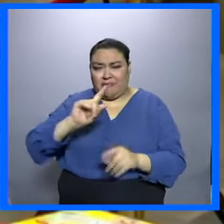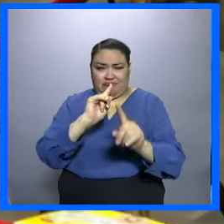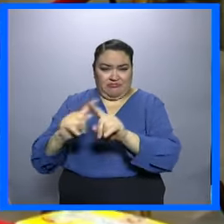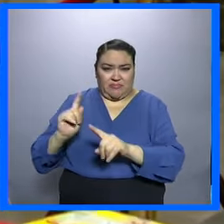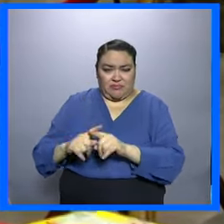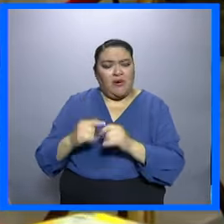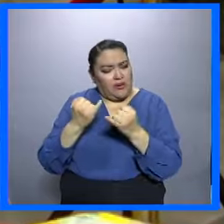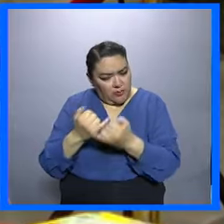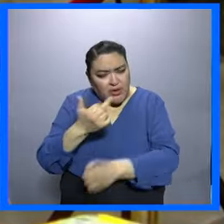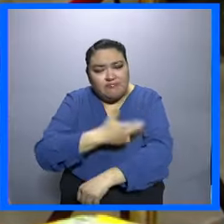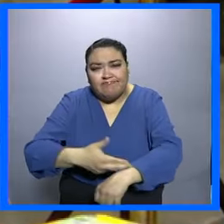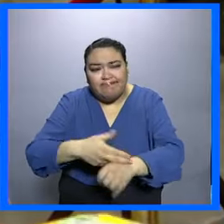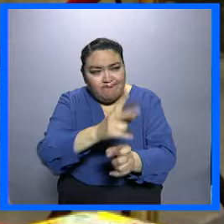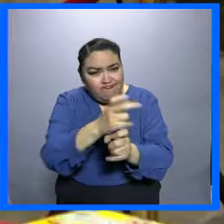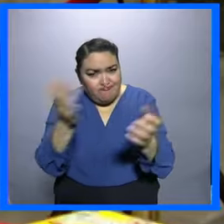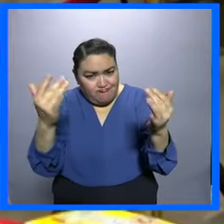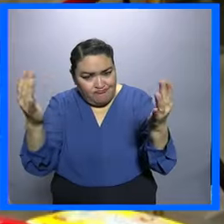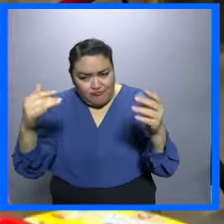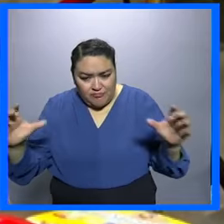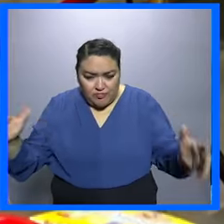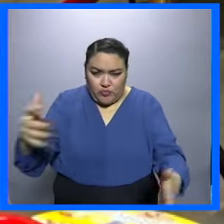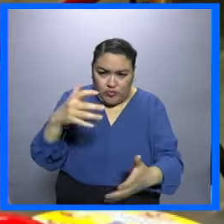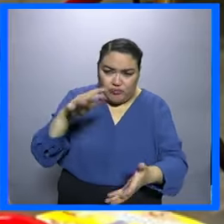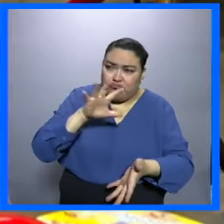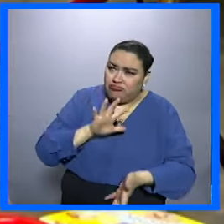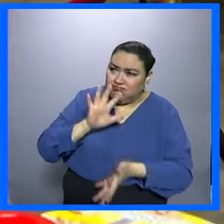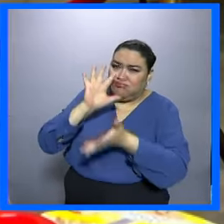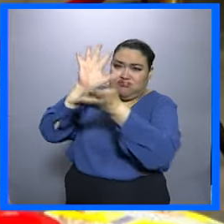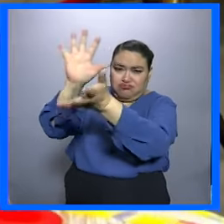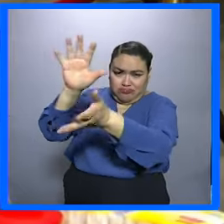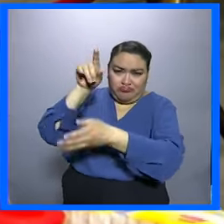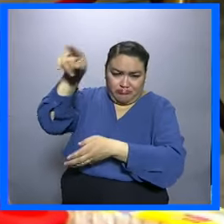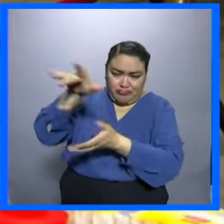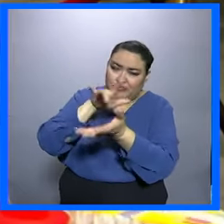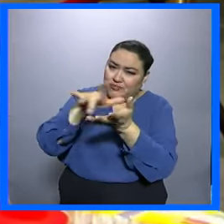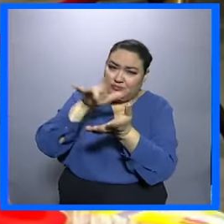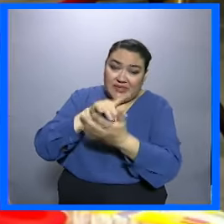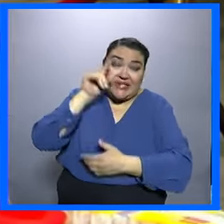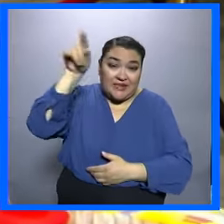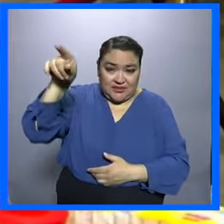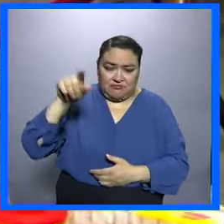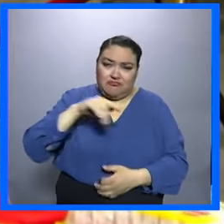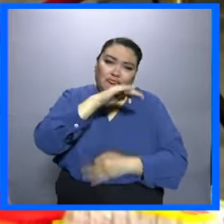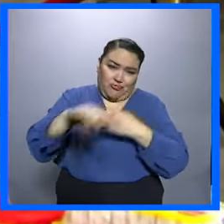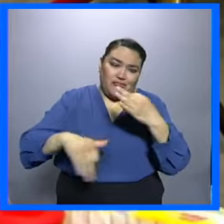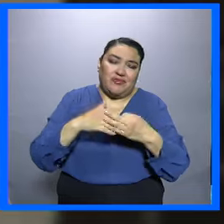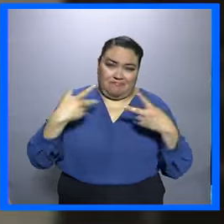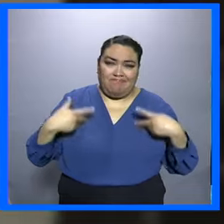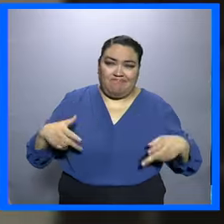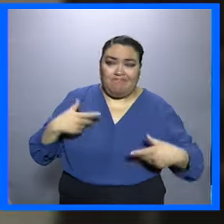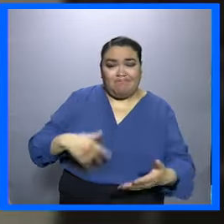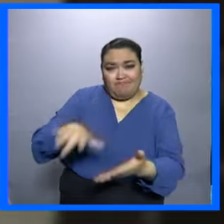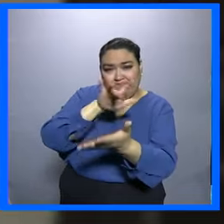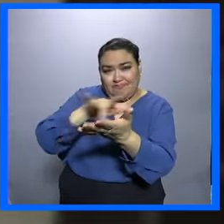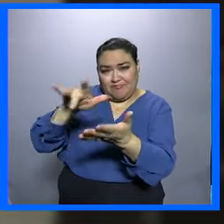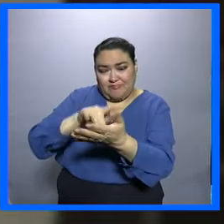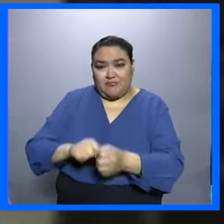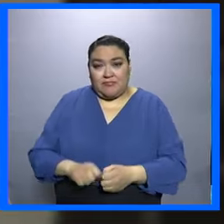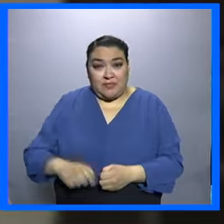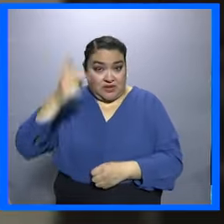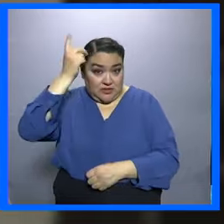también se empiecen a organizar y empiecen a incentivar esta clase de acciones hacia con la sociedad para que podamos todos solidarizarnos. El director de